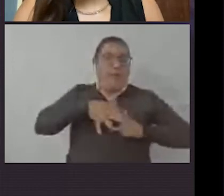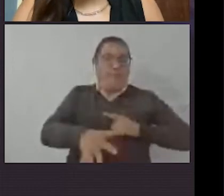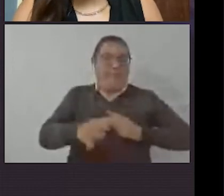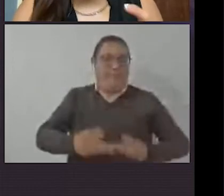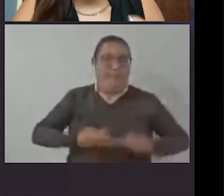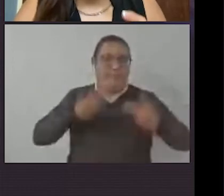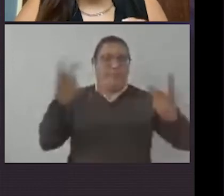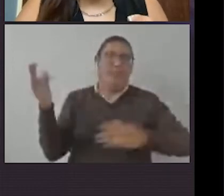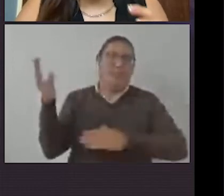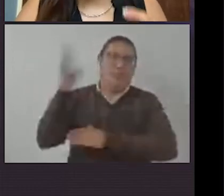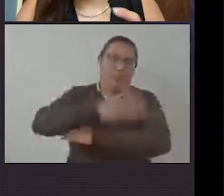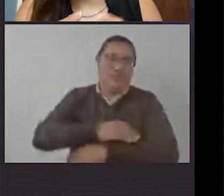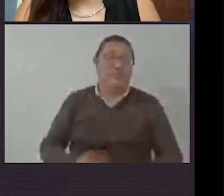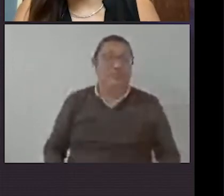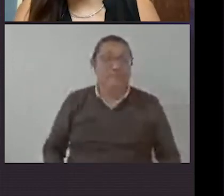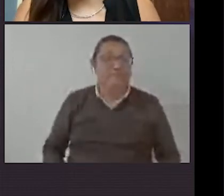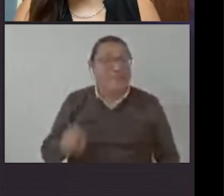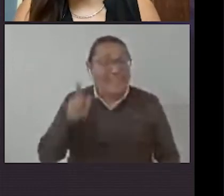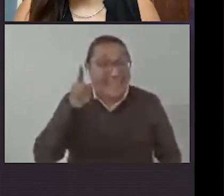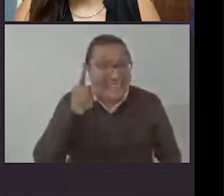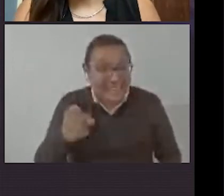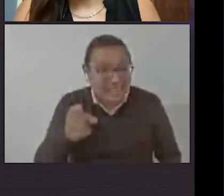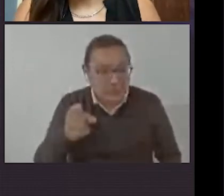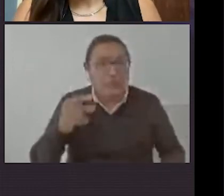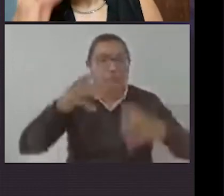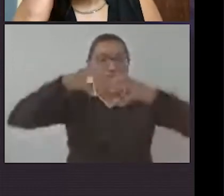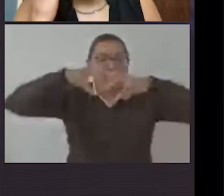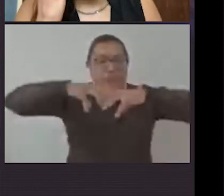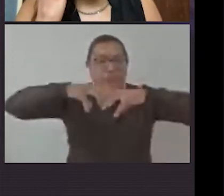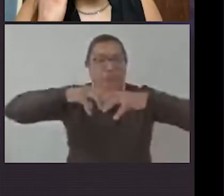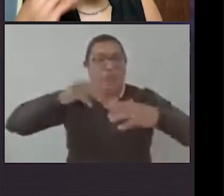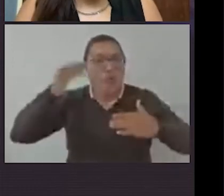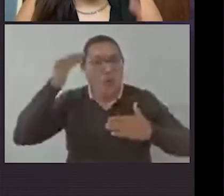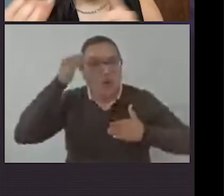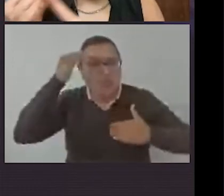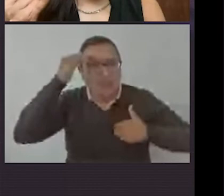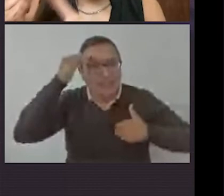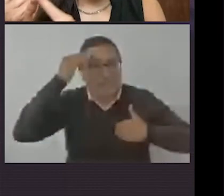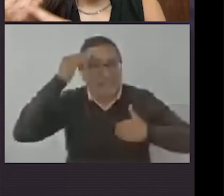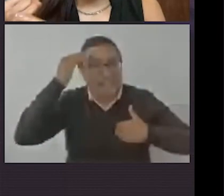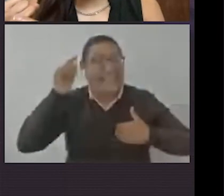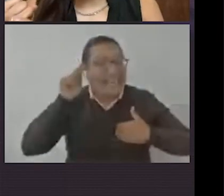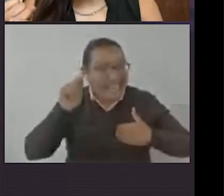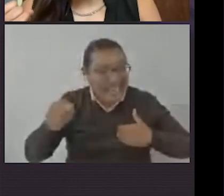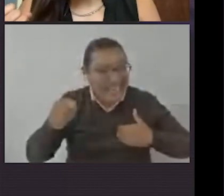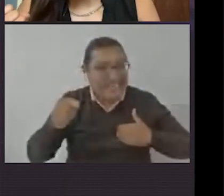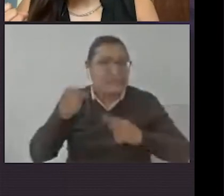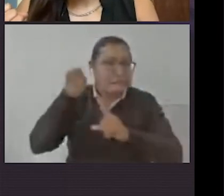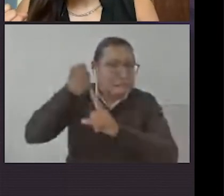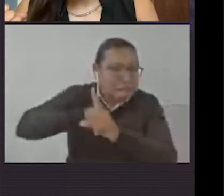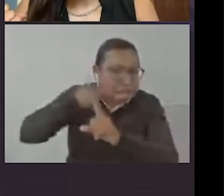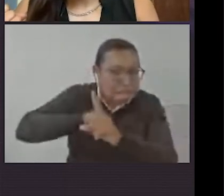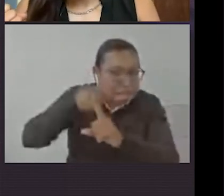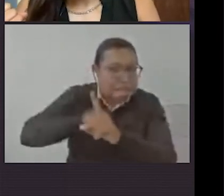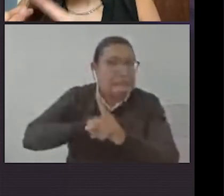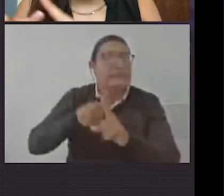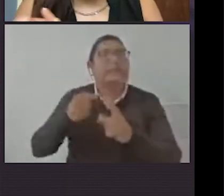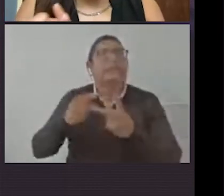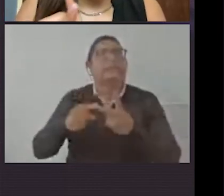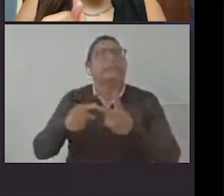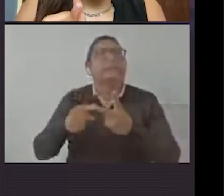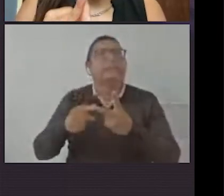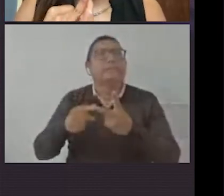Esta es una de las claves de nuestro subconsciente. Nuestro subconsciente es perseverante. Y